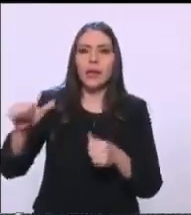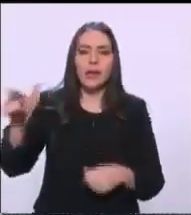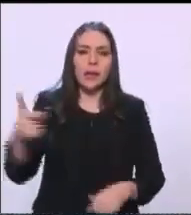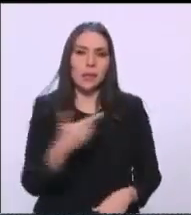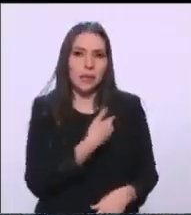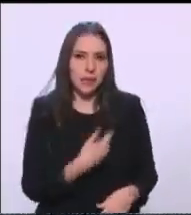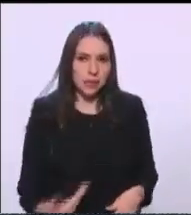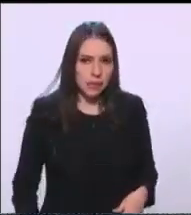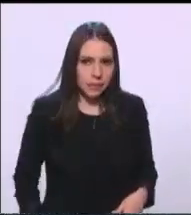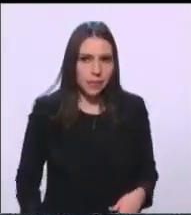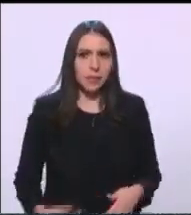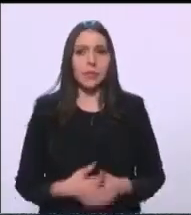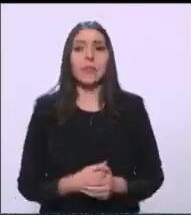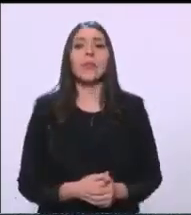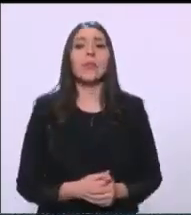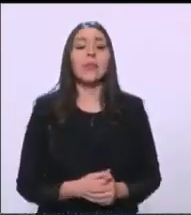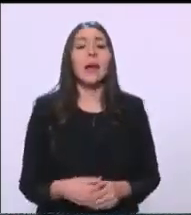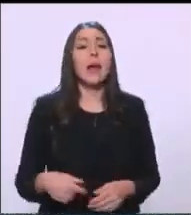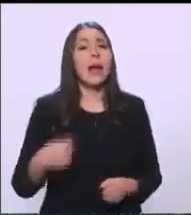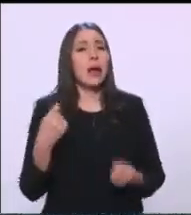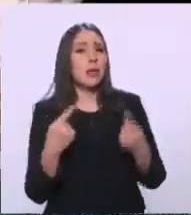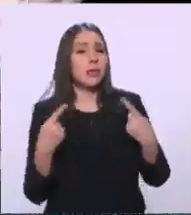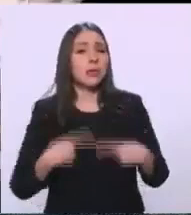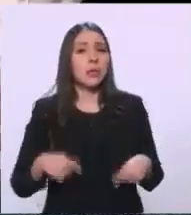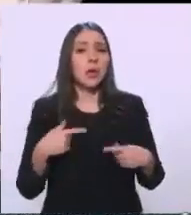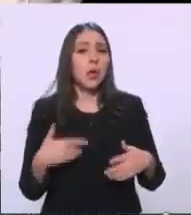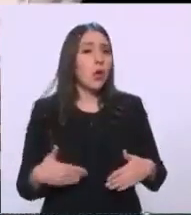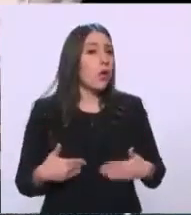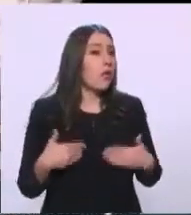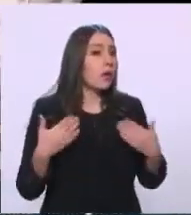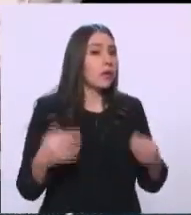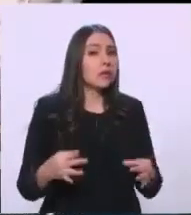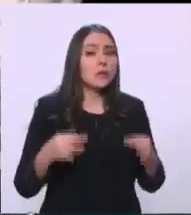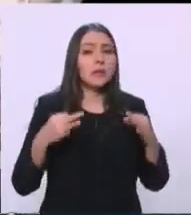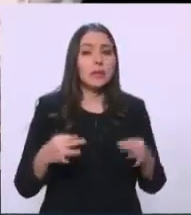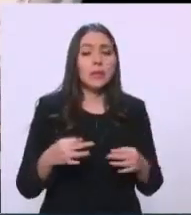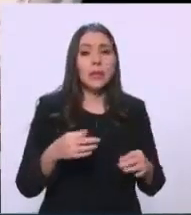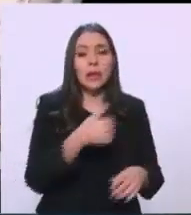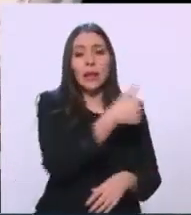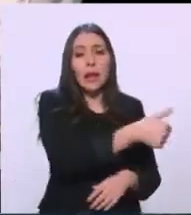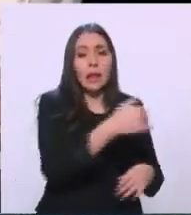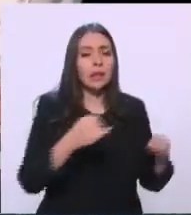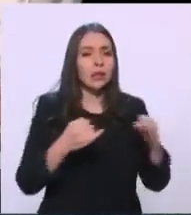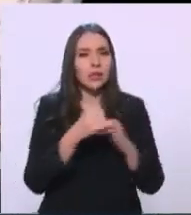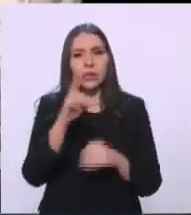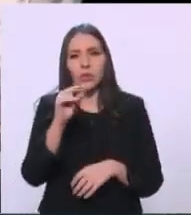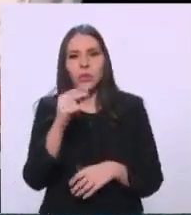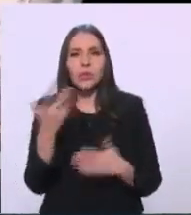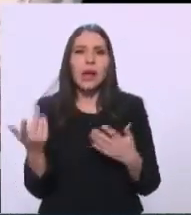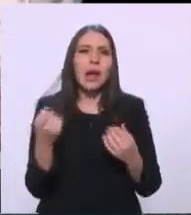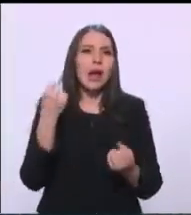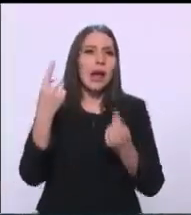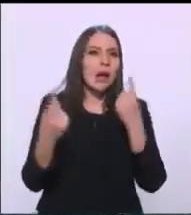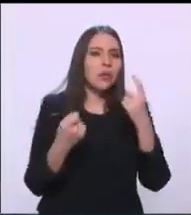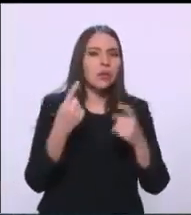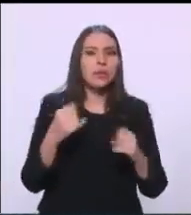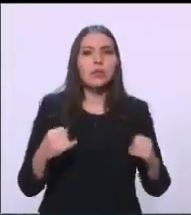vez las instituciones todavía no están totalmente funcionando como debiese, porque muchas tienen grandes